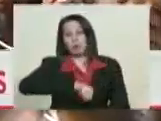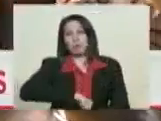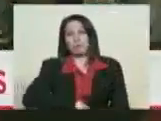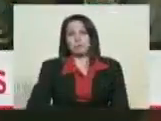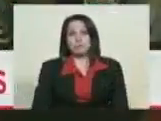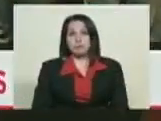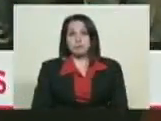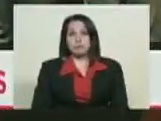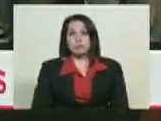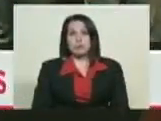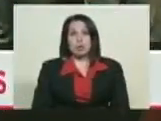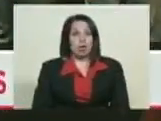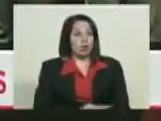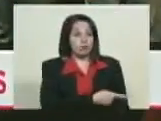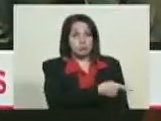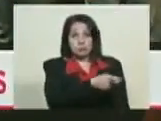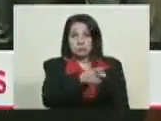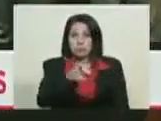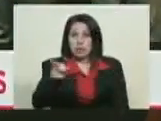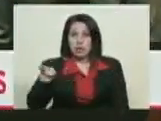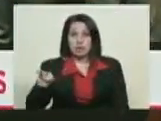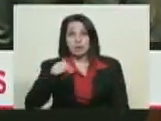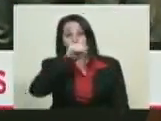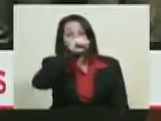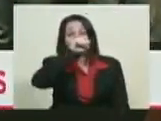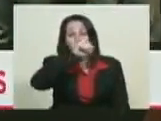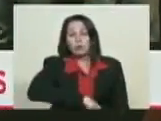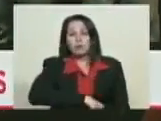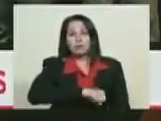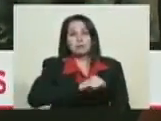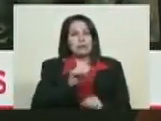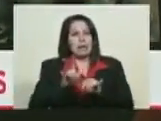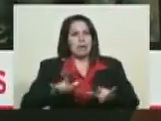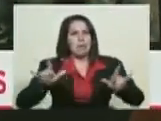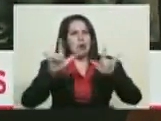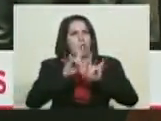Y todos debemos cultivar ese amor.